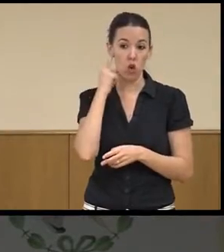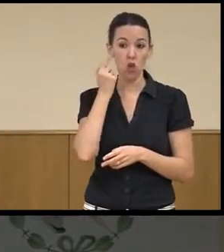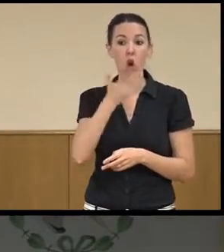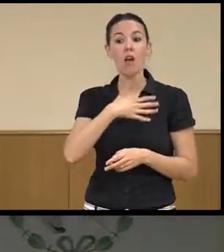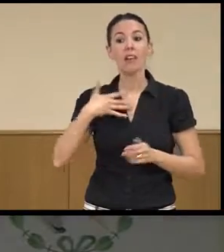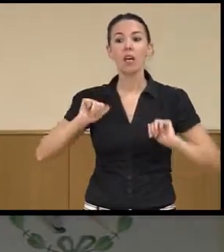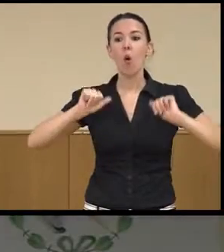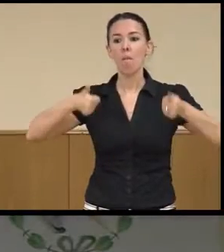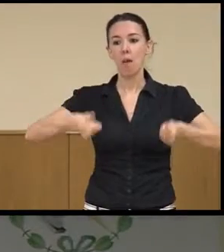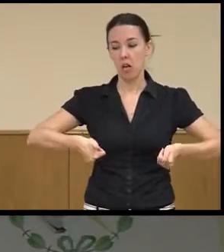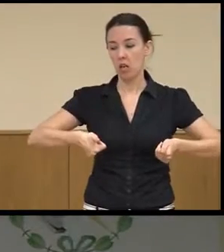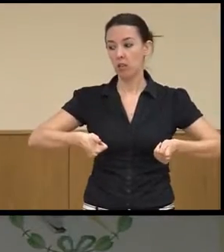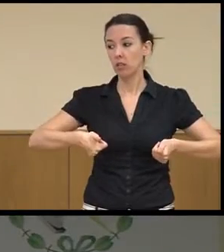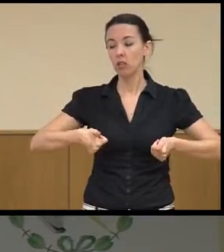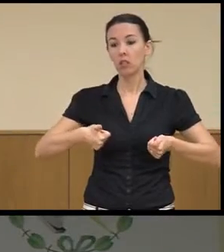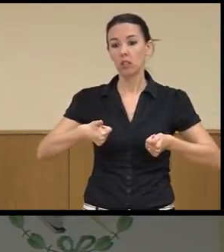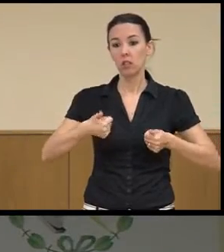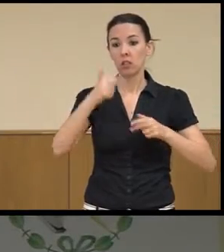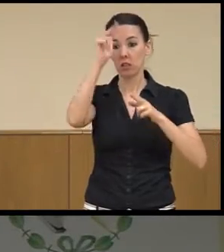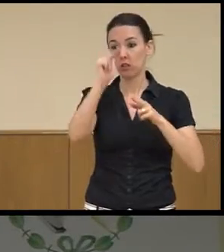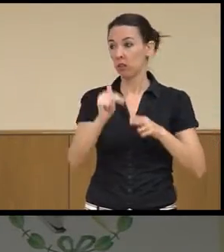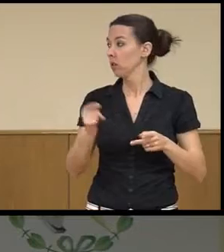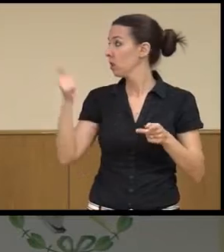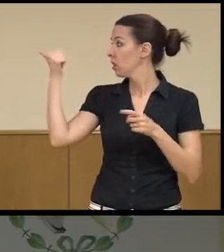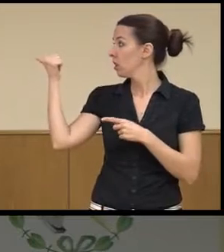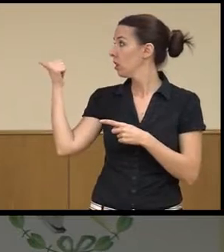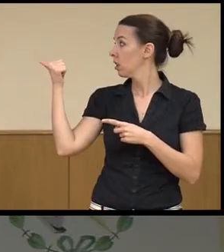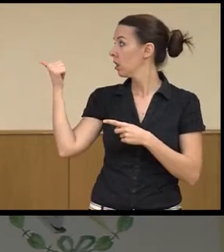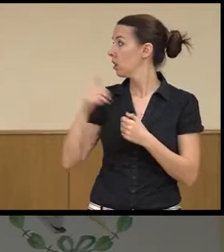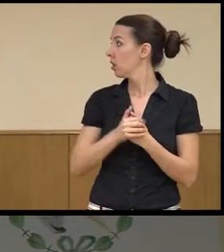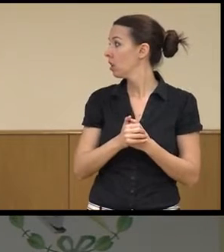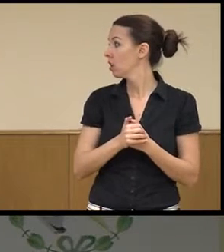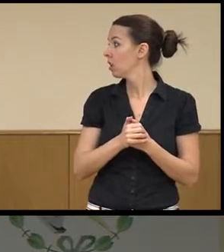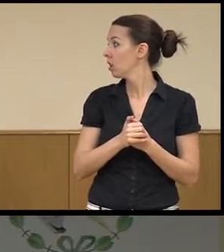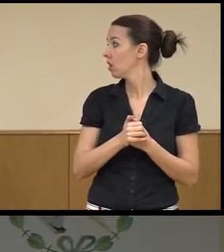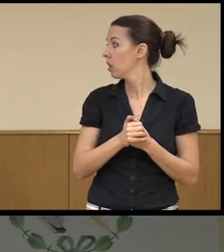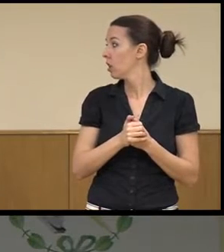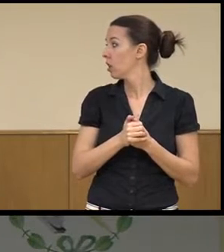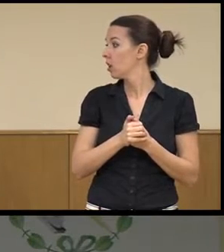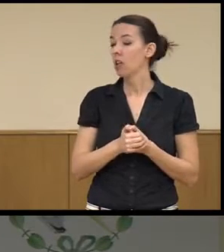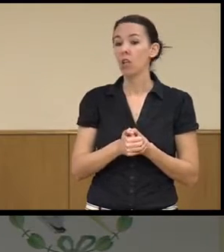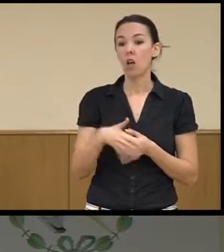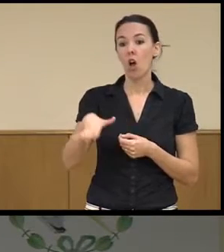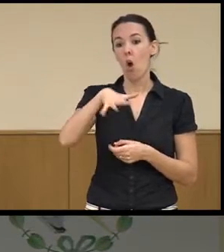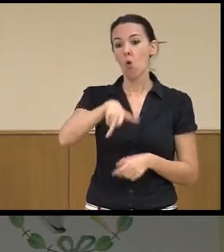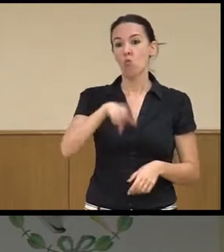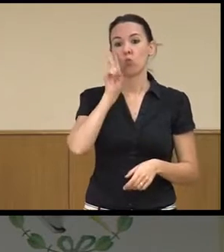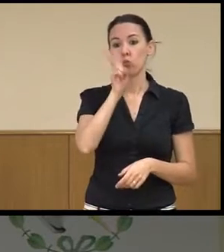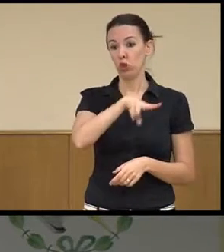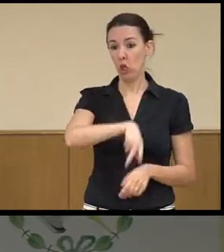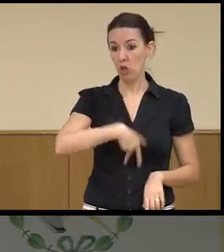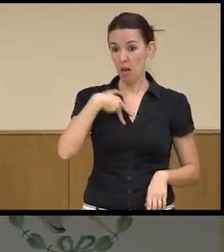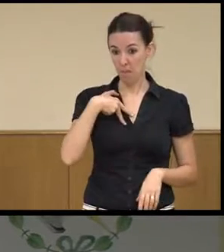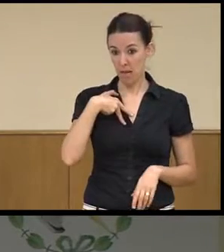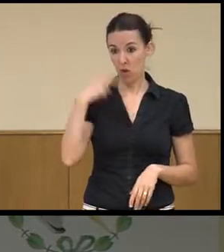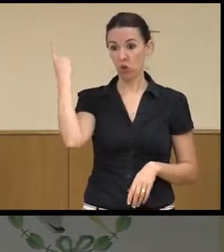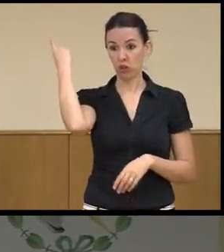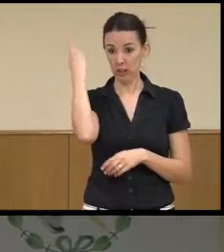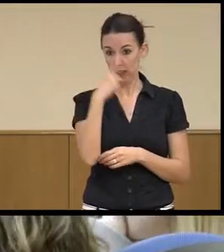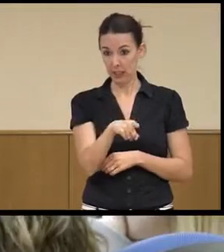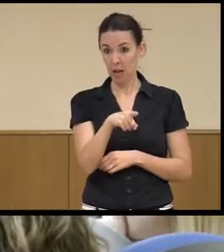partir del óleo de Jan Brueghel el Viejo y Pedro Pablo Rubens, conservado en el Museo del Prado y que, como es bien